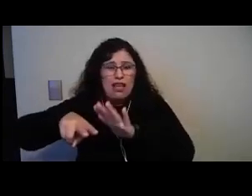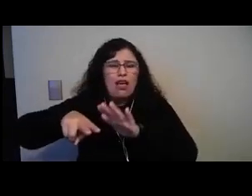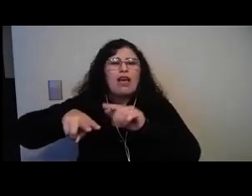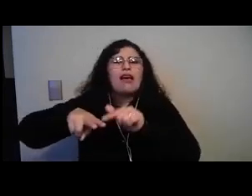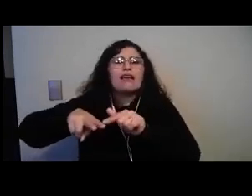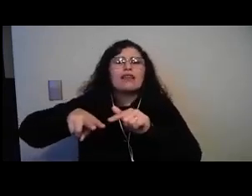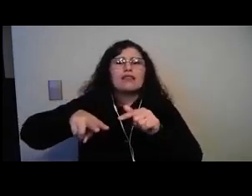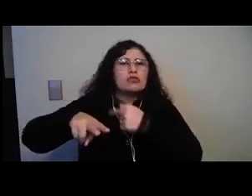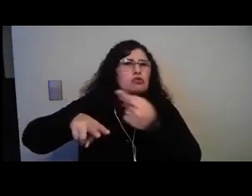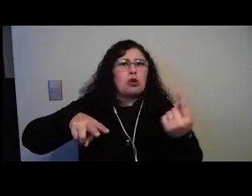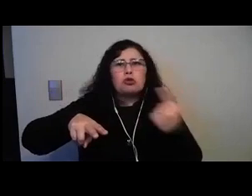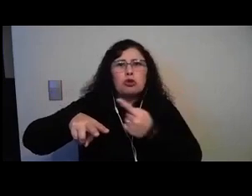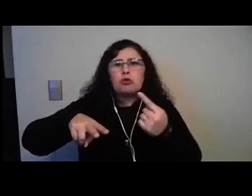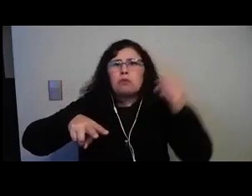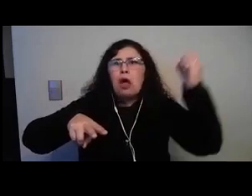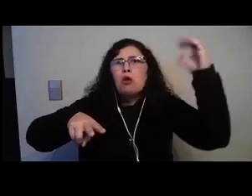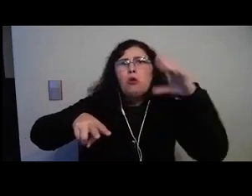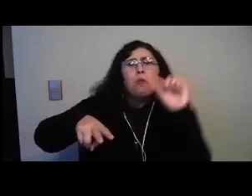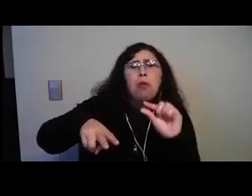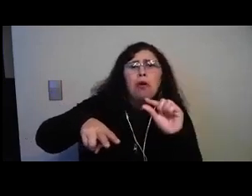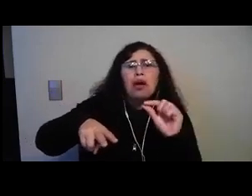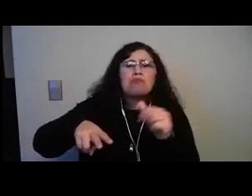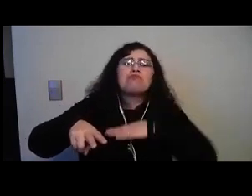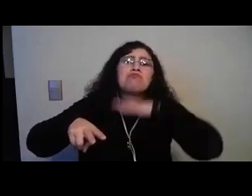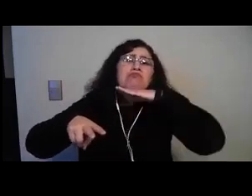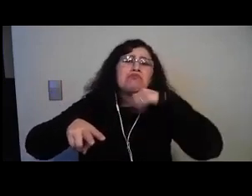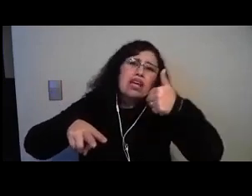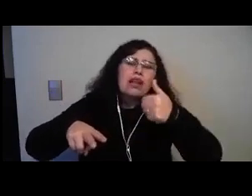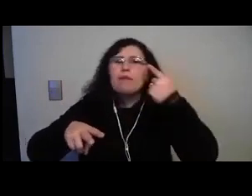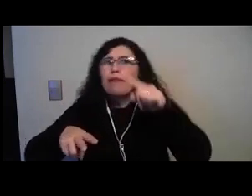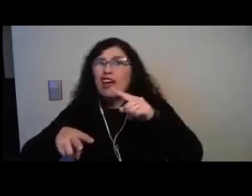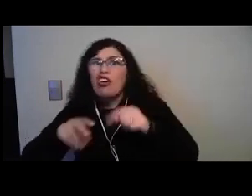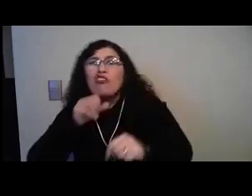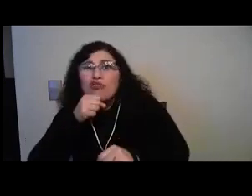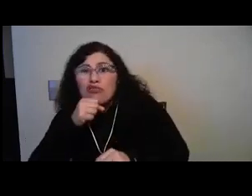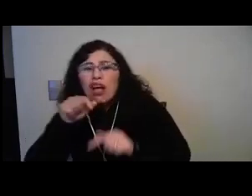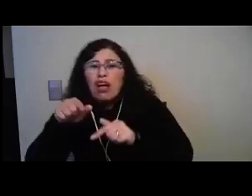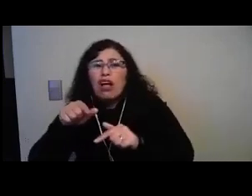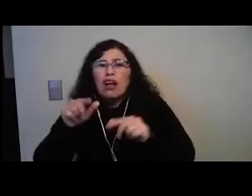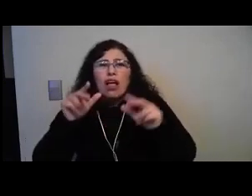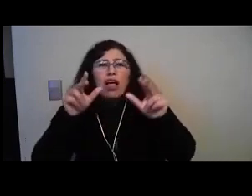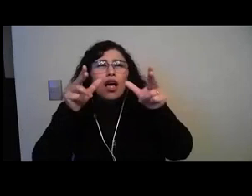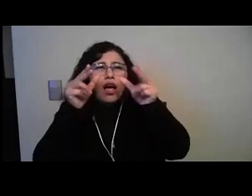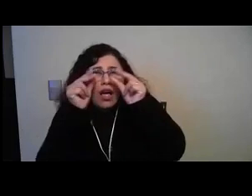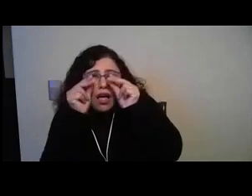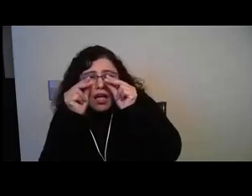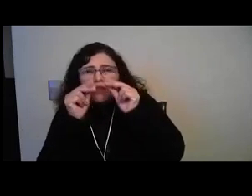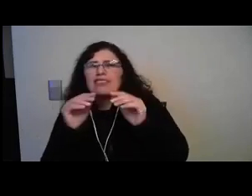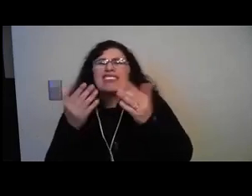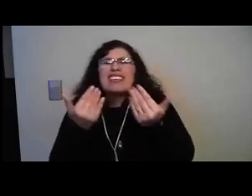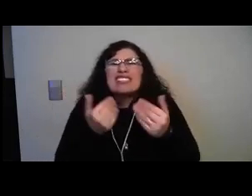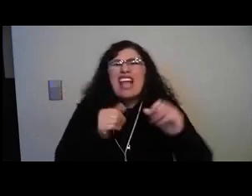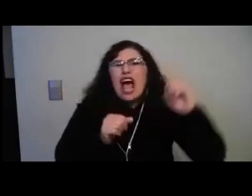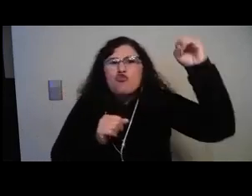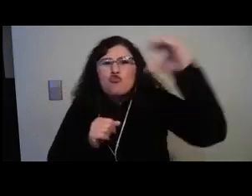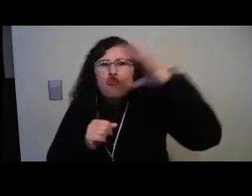verdad es que con la cantidad de luz puede ser suficiente, ¿ya? Pero para un adulto mayor probablemente no. Entonces prenda la luz de la iluminación,